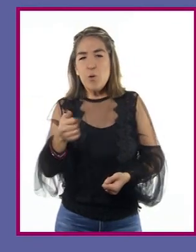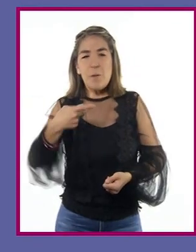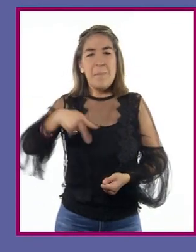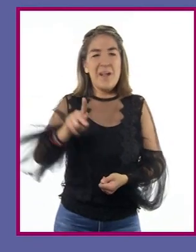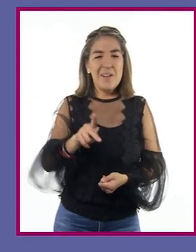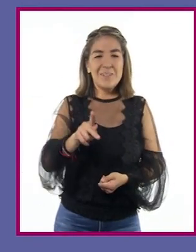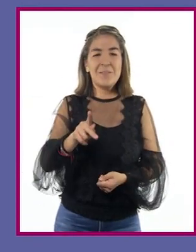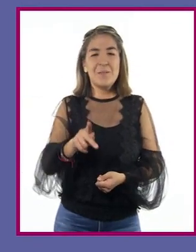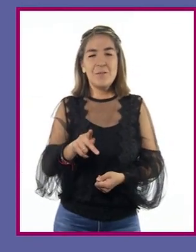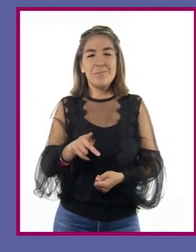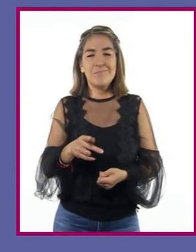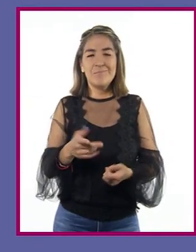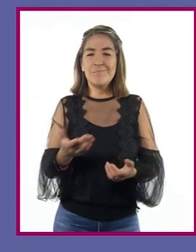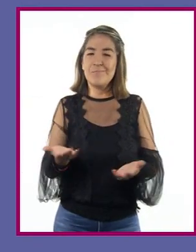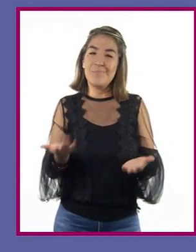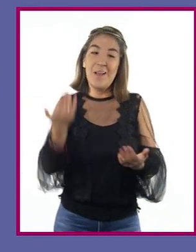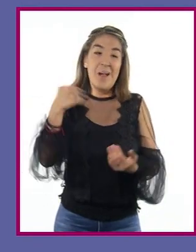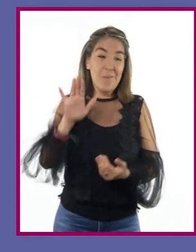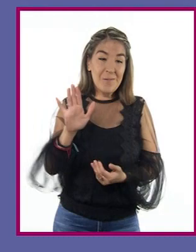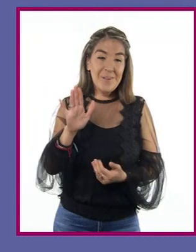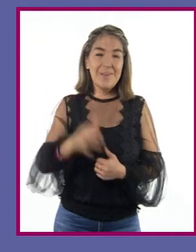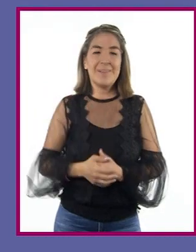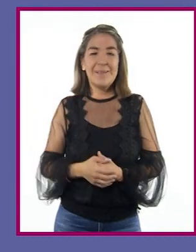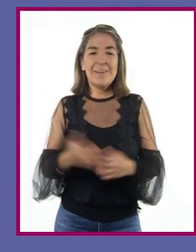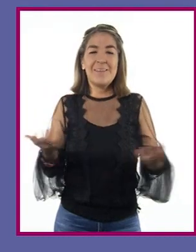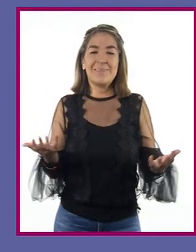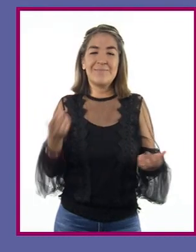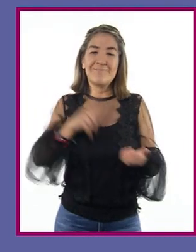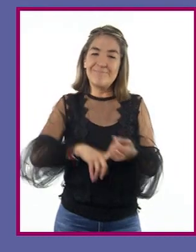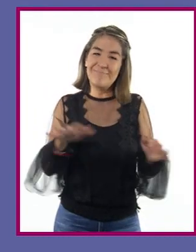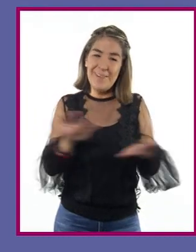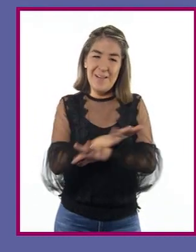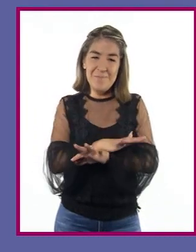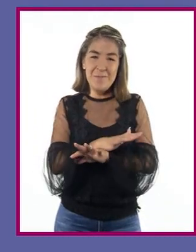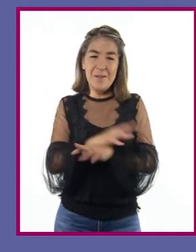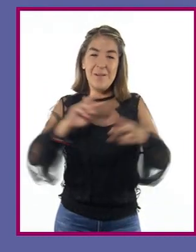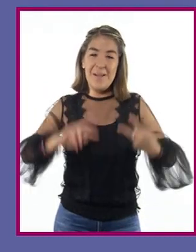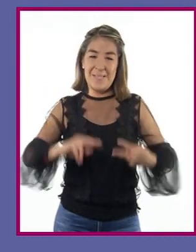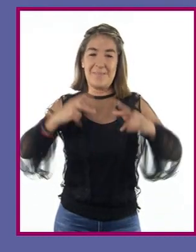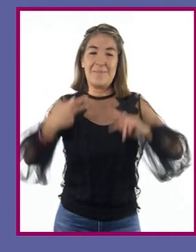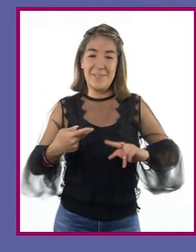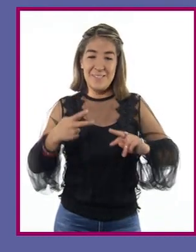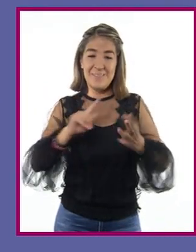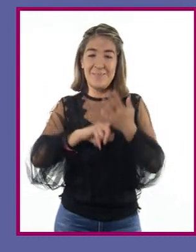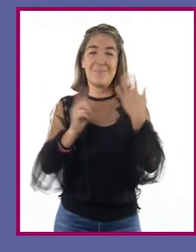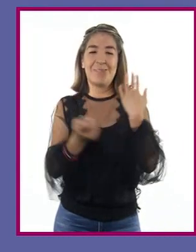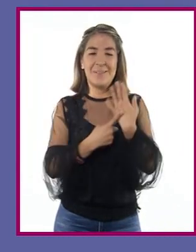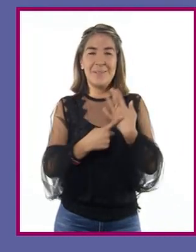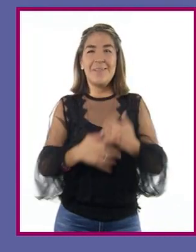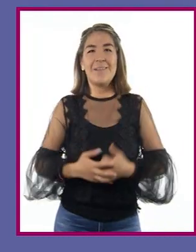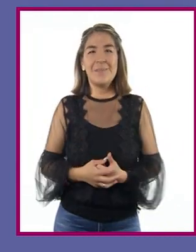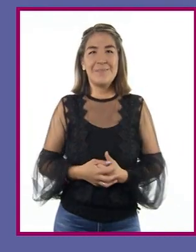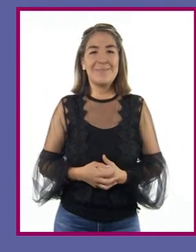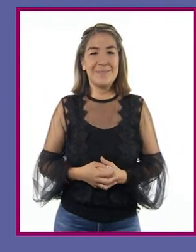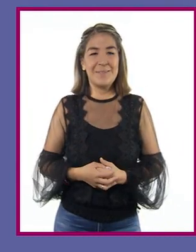sin embargo, no obstante, aunque, en cambio, por el contrario y por otro lado.